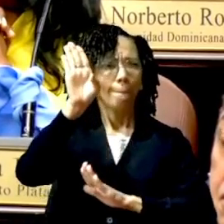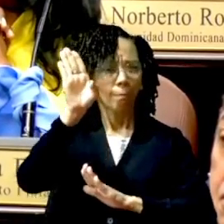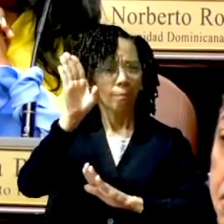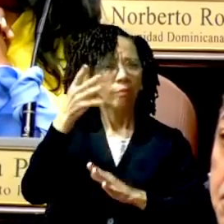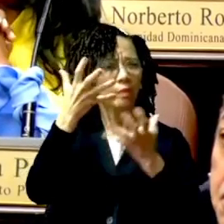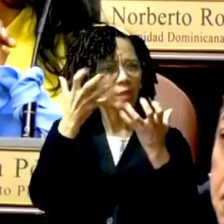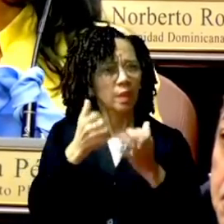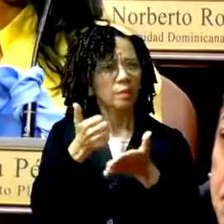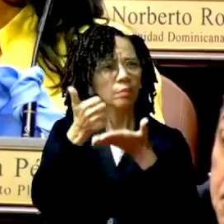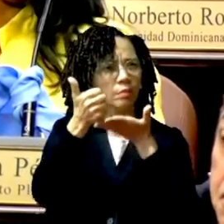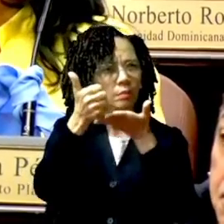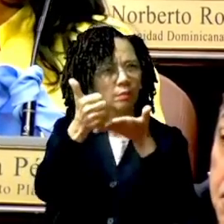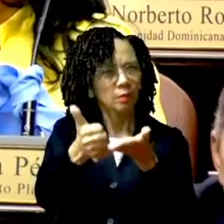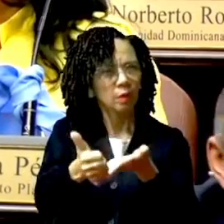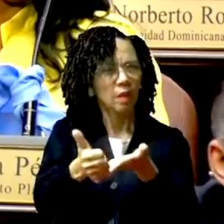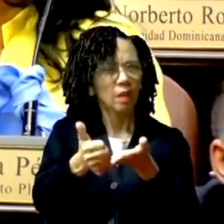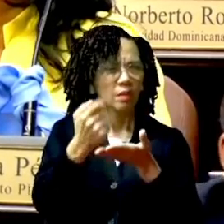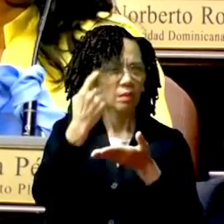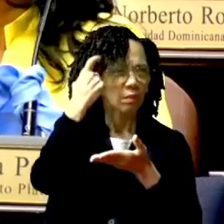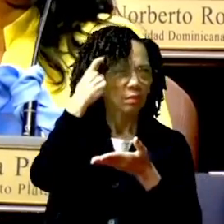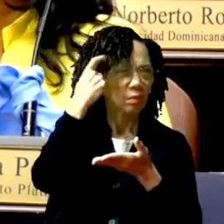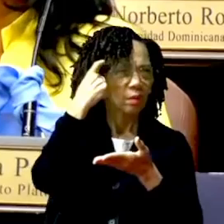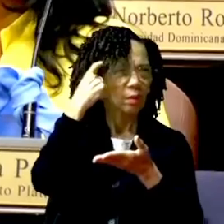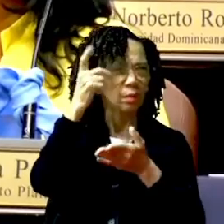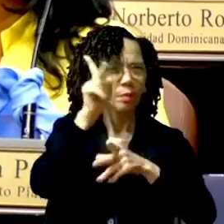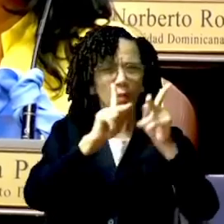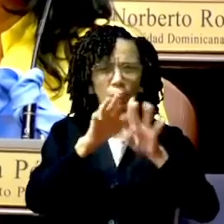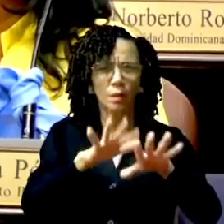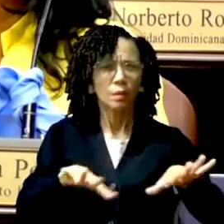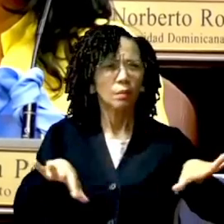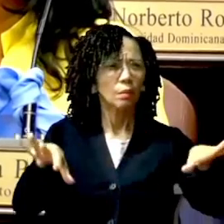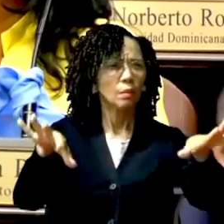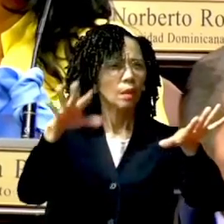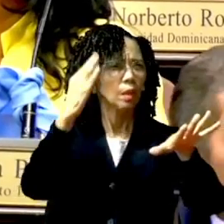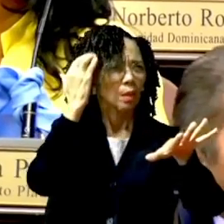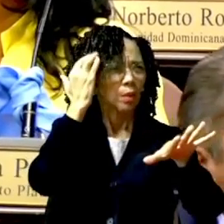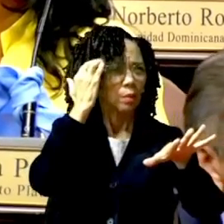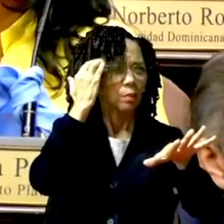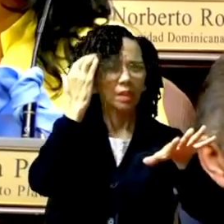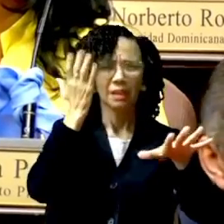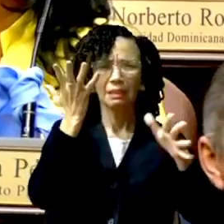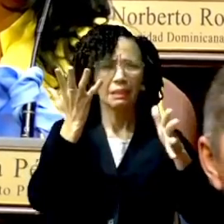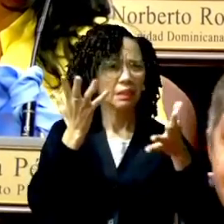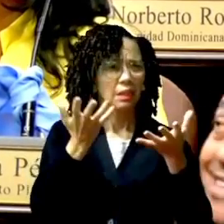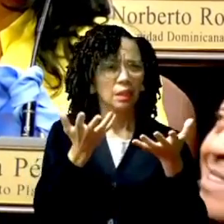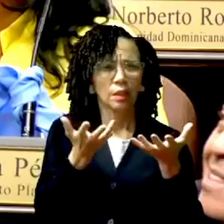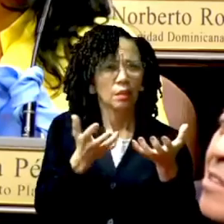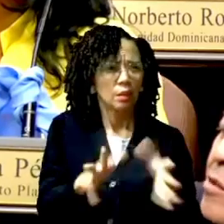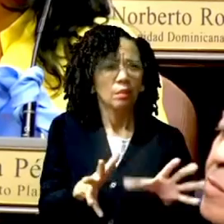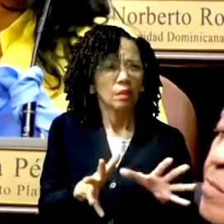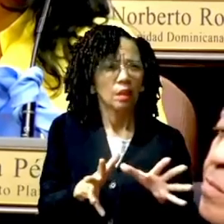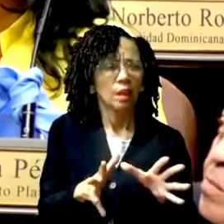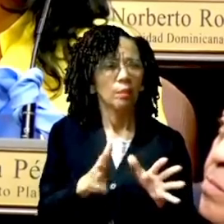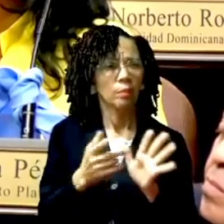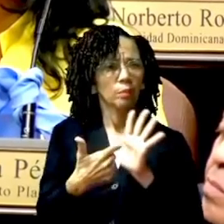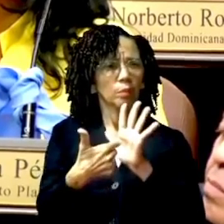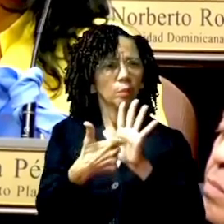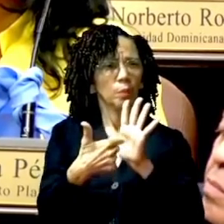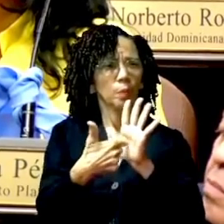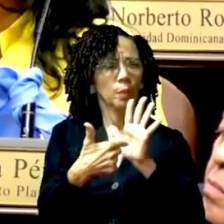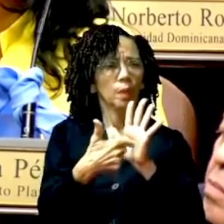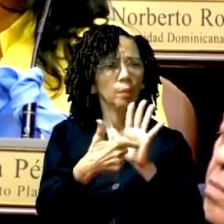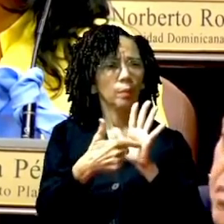Hoy justamente informo a este hemiciclo el suicidio del hijo de un miembro del cuerpo de